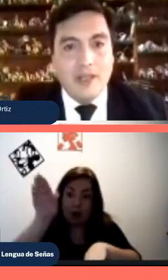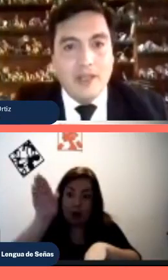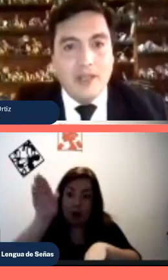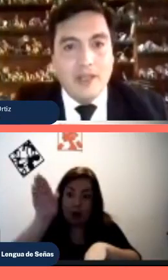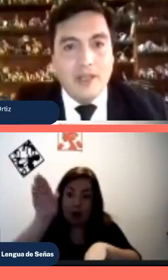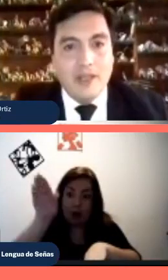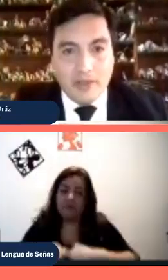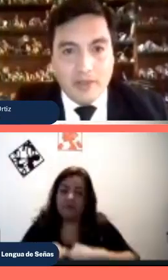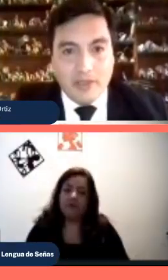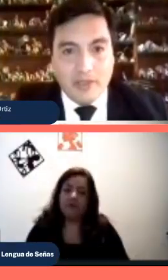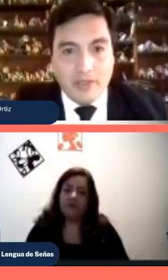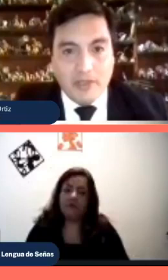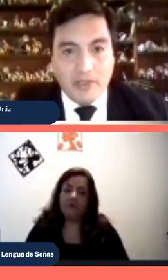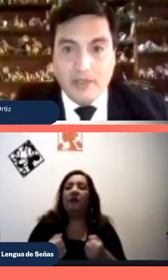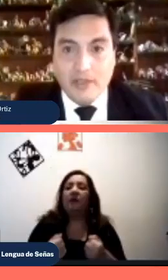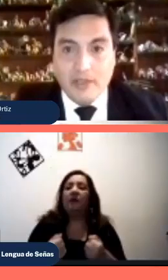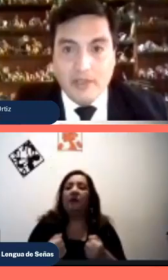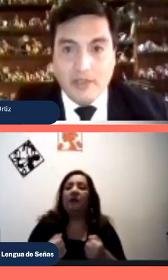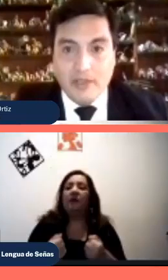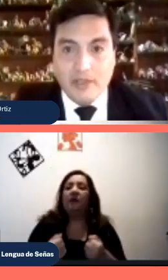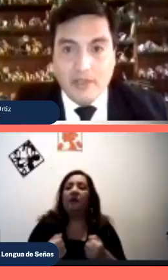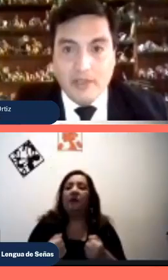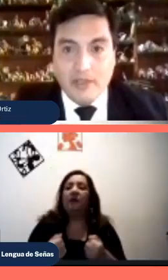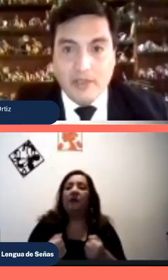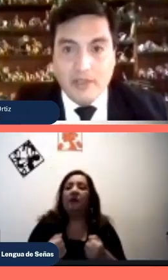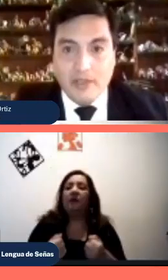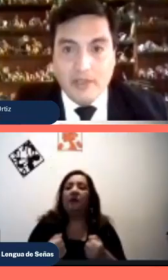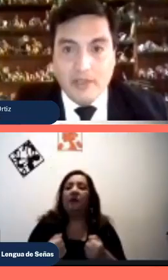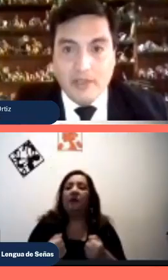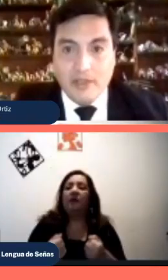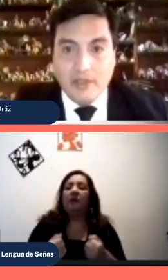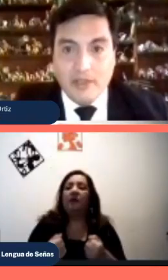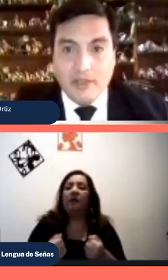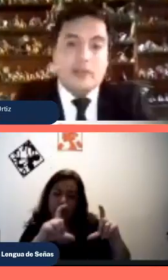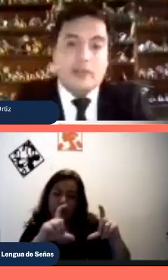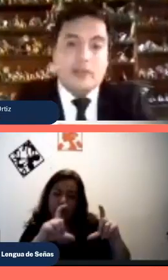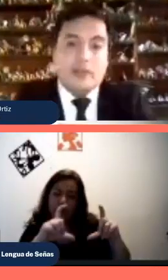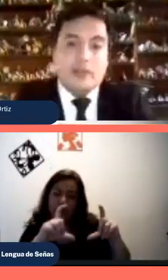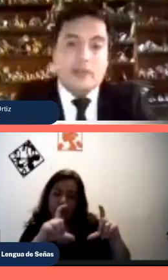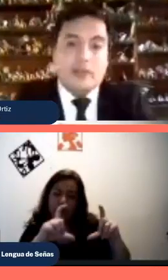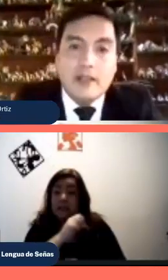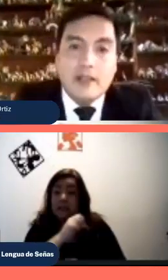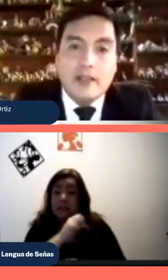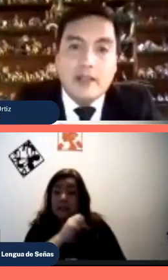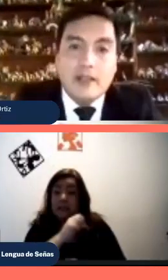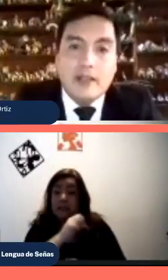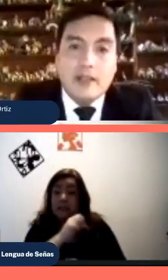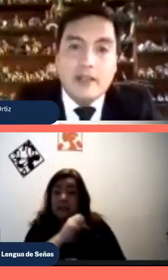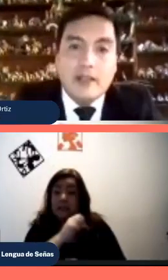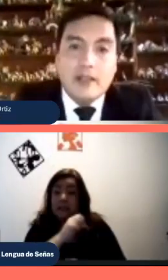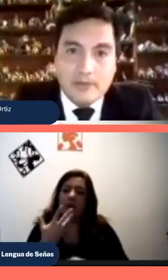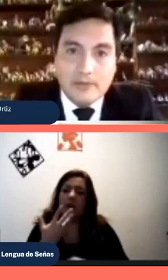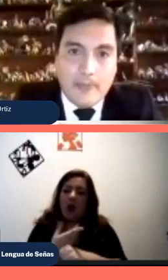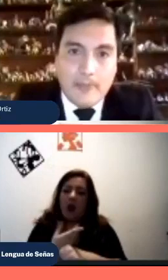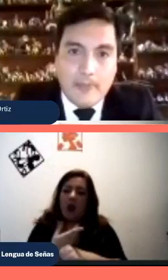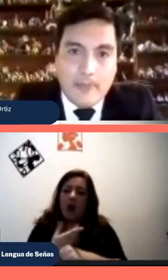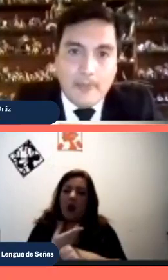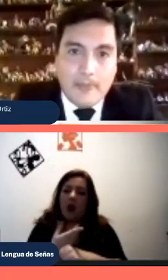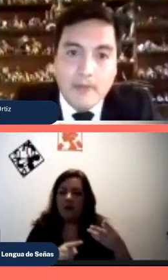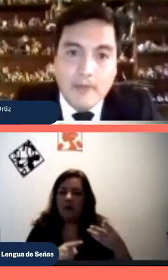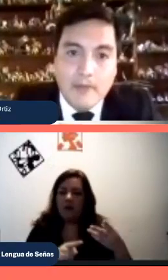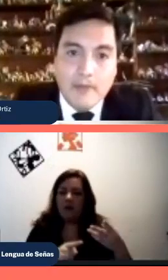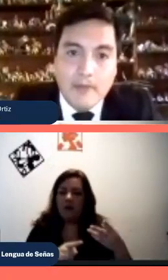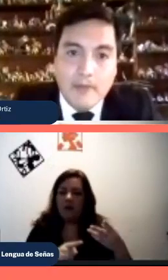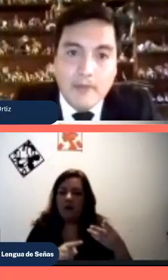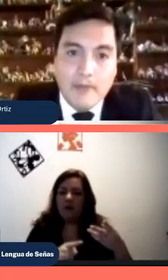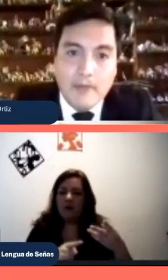Aquí tenemos otras representaciones. Y hemos encontrado en Chile, existen en Chile, restos de estos animales. El